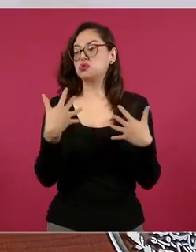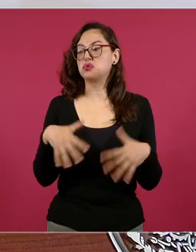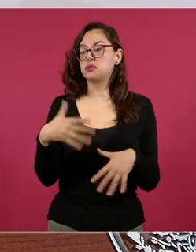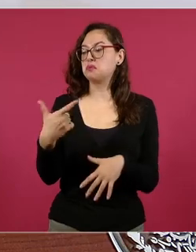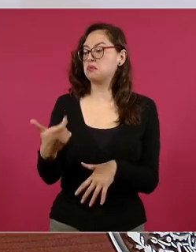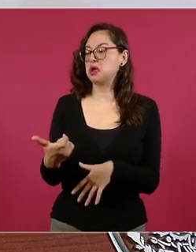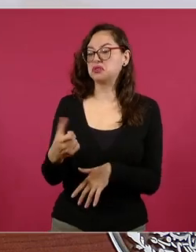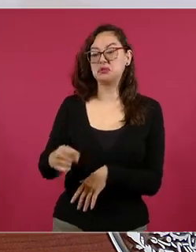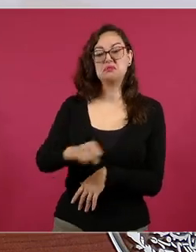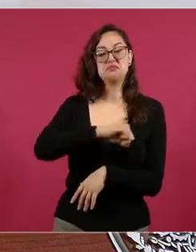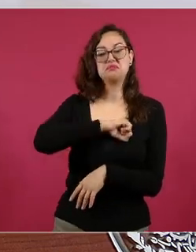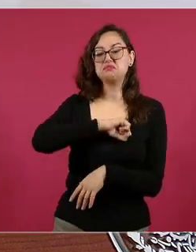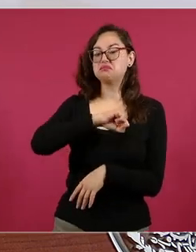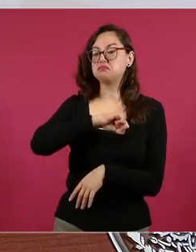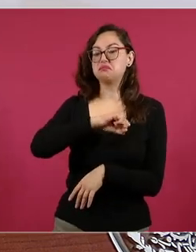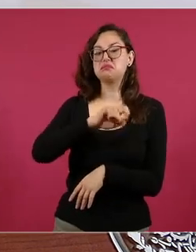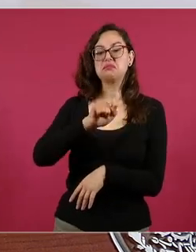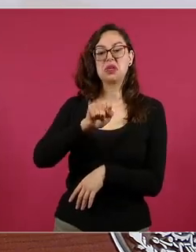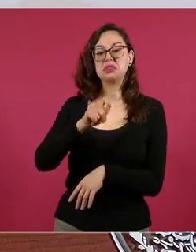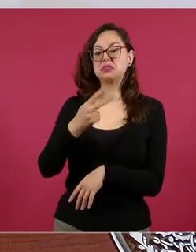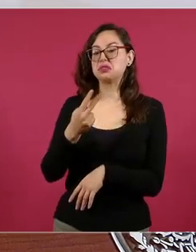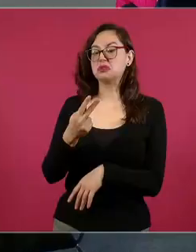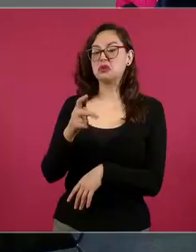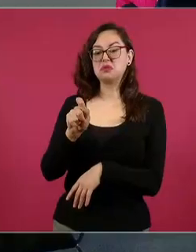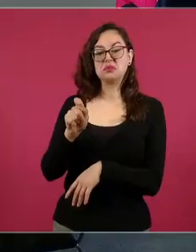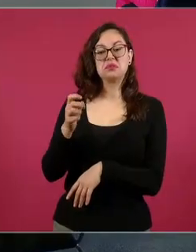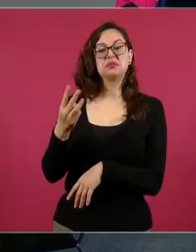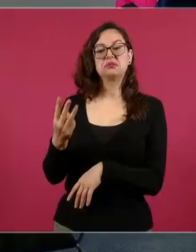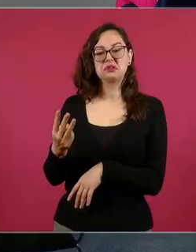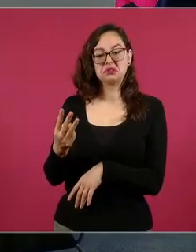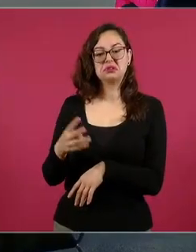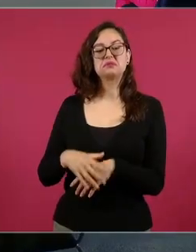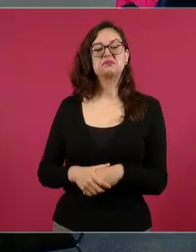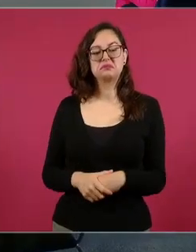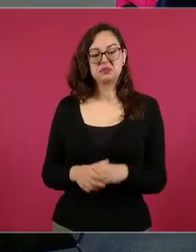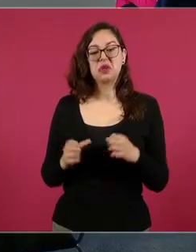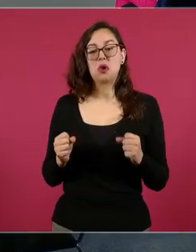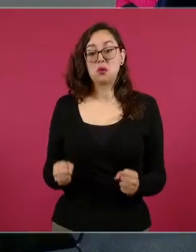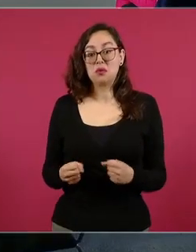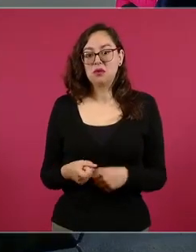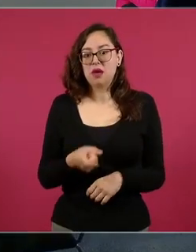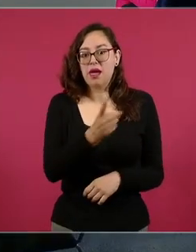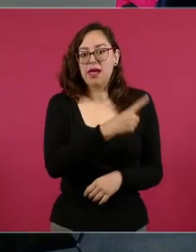bueno, es de Constanzo. Mario. De Constanzo. Mario de Constanzo. O sea, quisieran,